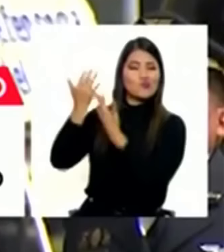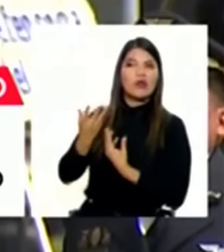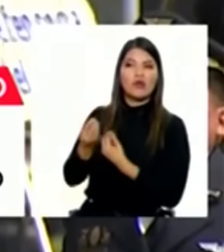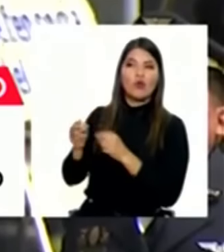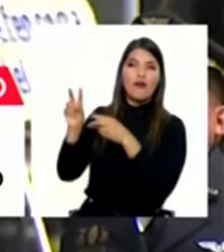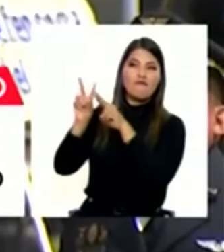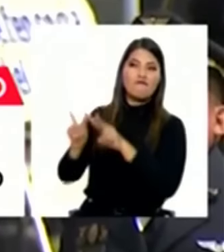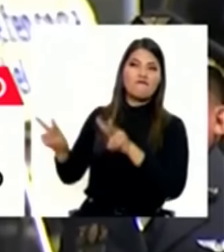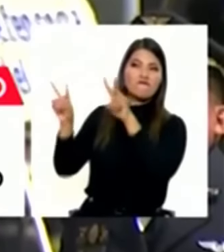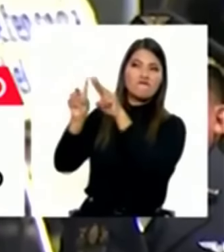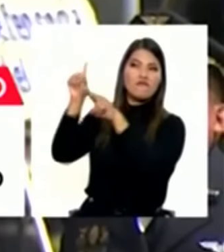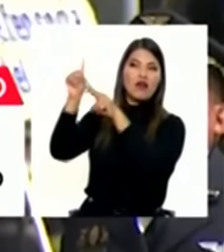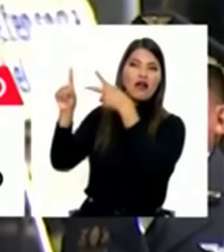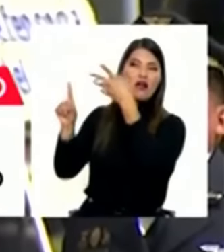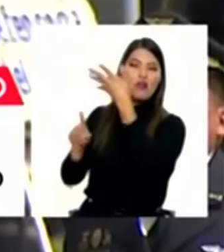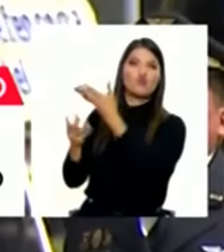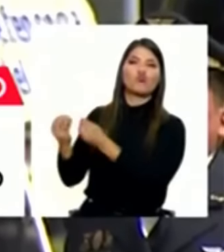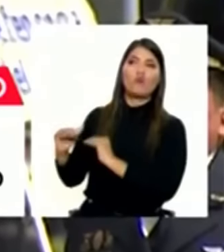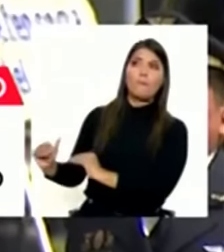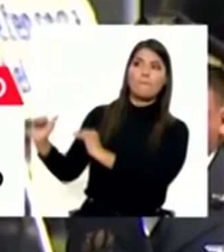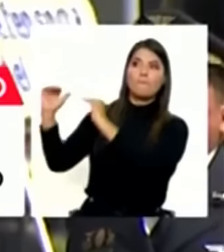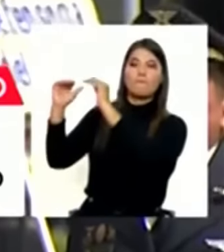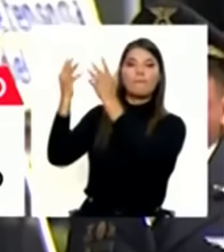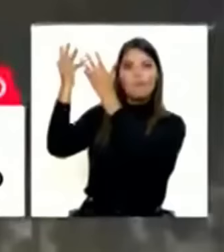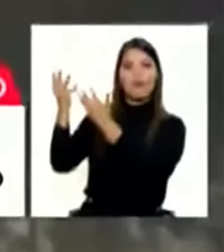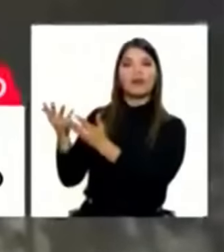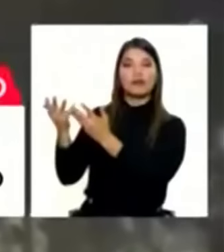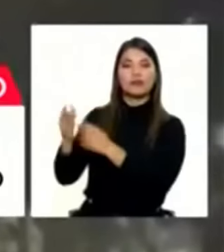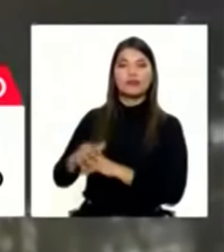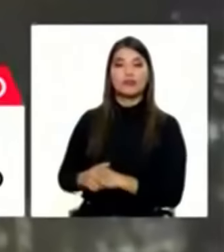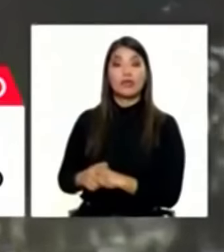altos de nuestra institución,